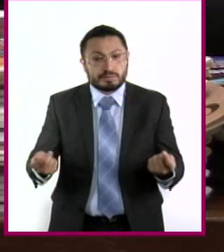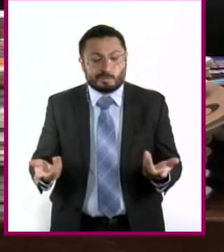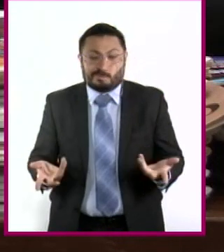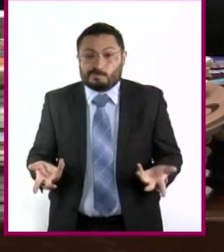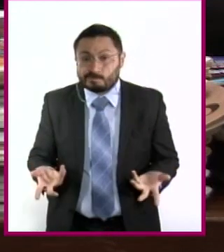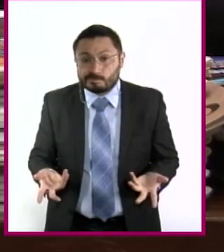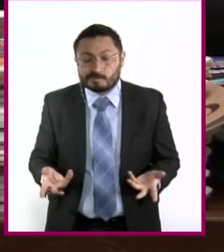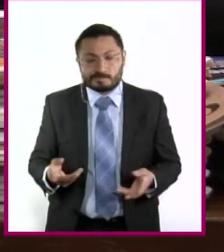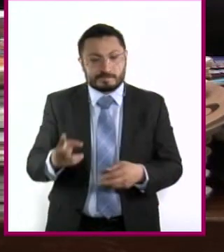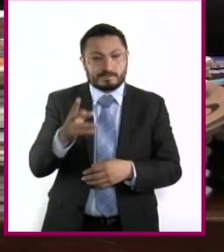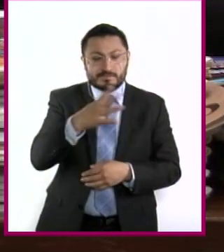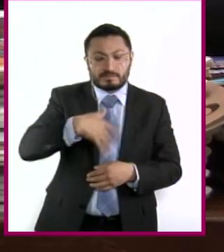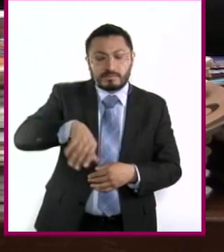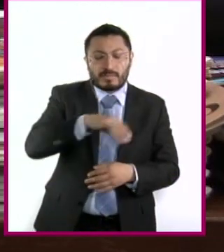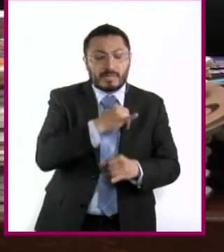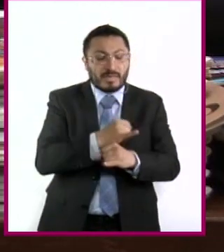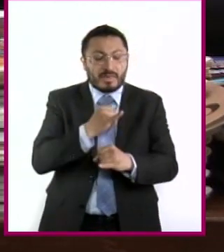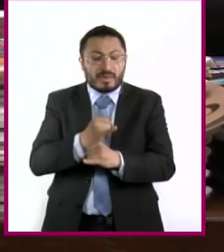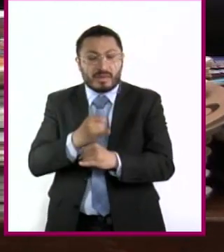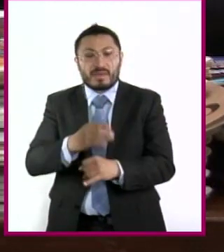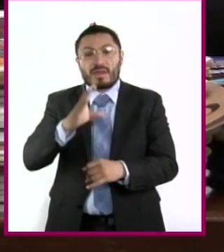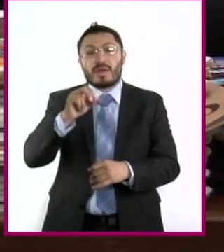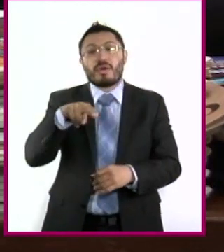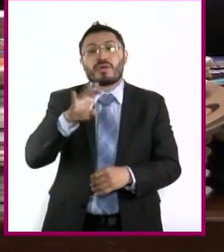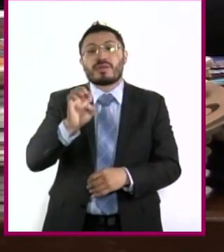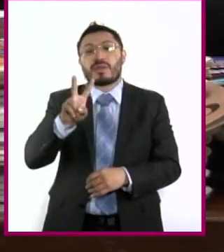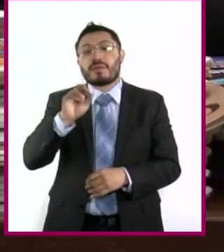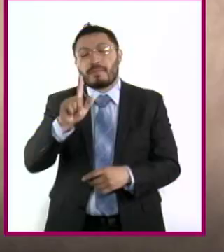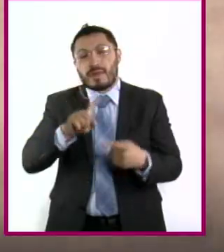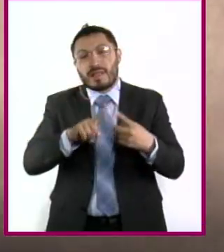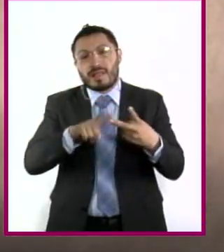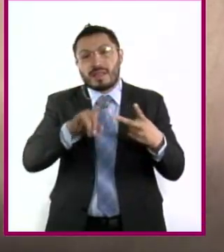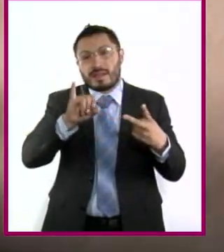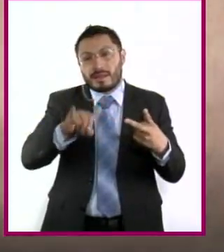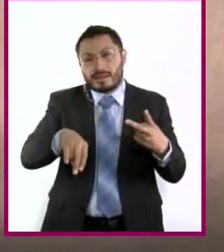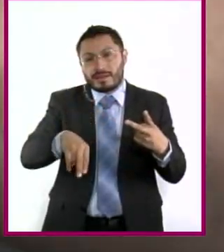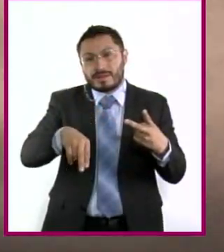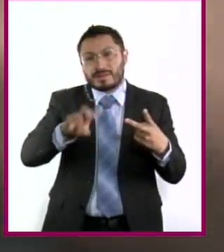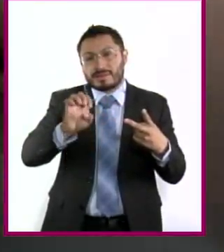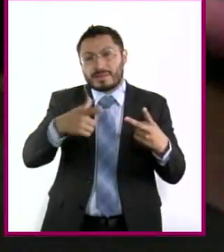en las páginas de internet del Coneval y del INEGI, como nos recomendó Mireia.